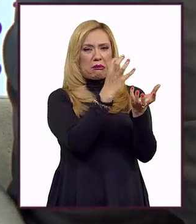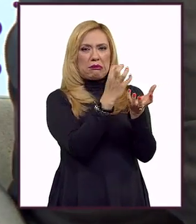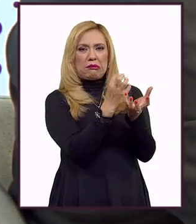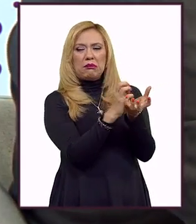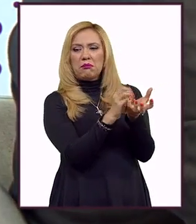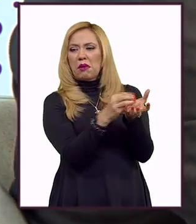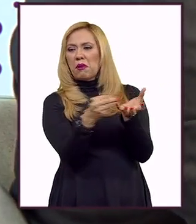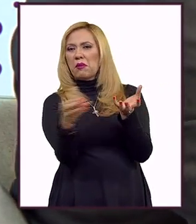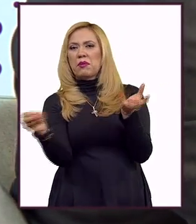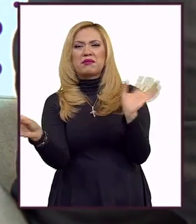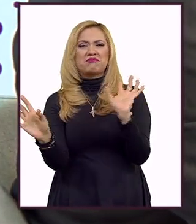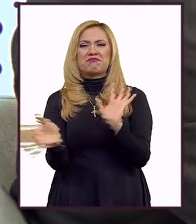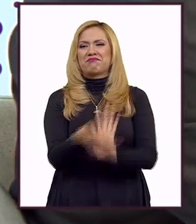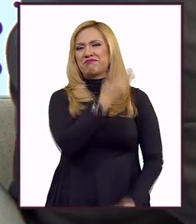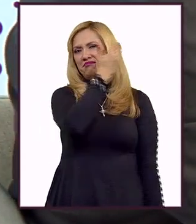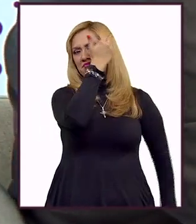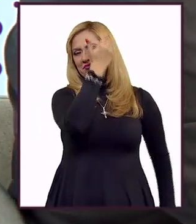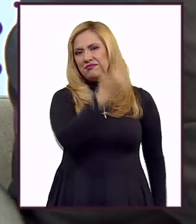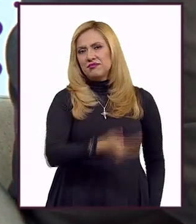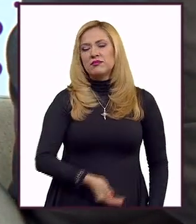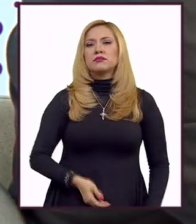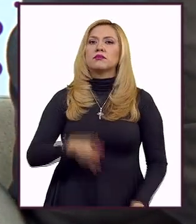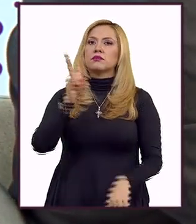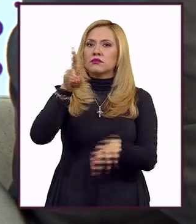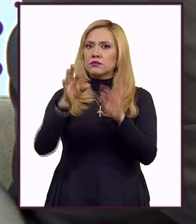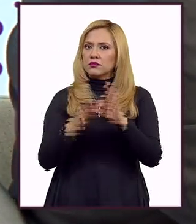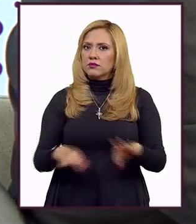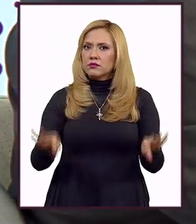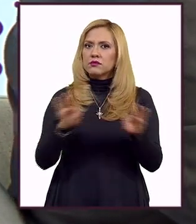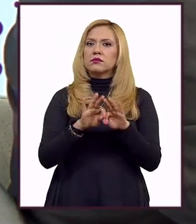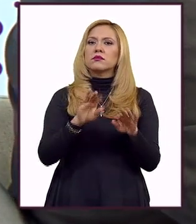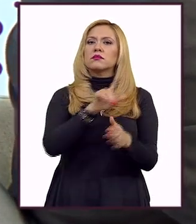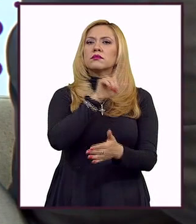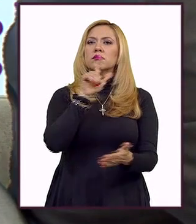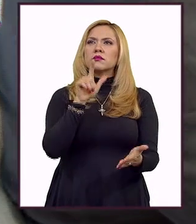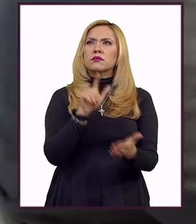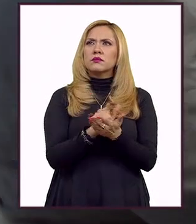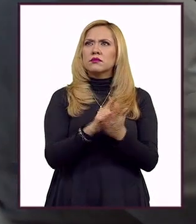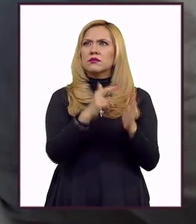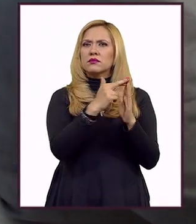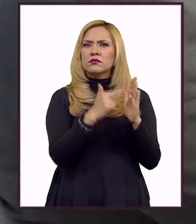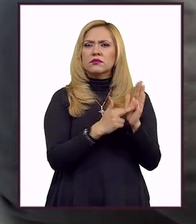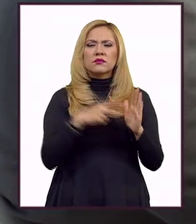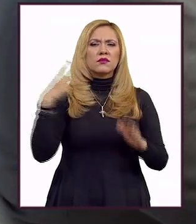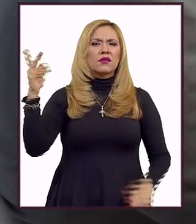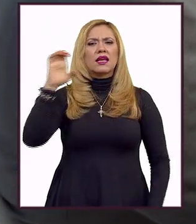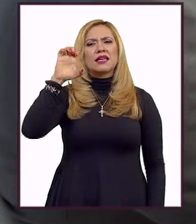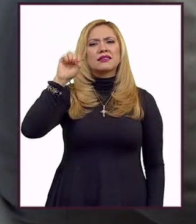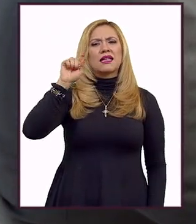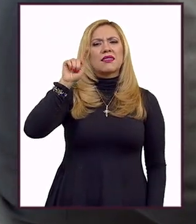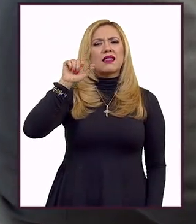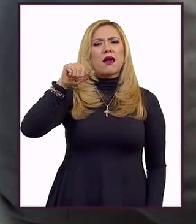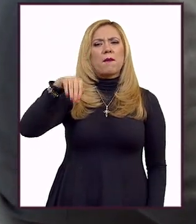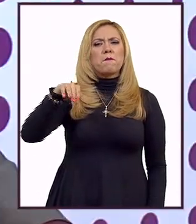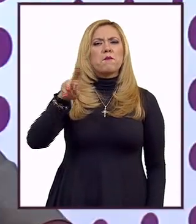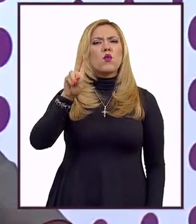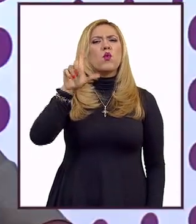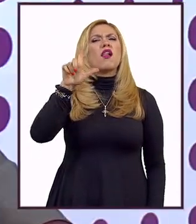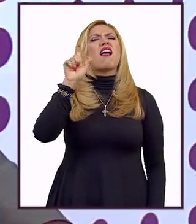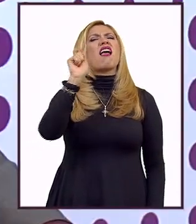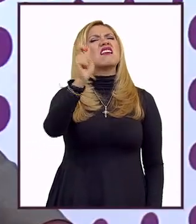judicial. Sara, en este tema es muy importante el protocolo de Estambul. ¿Qué es ese protocolo y por qué es tan